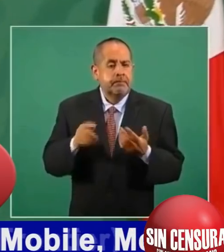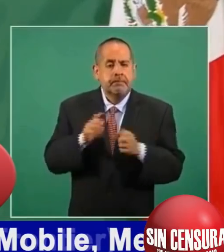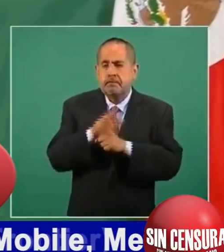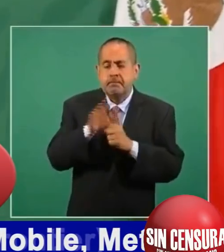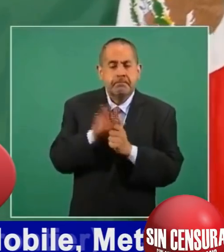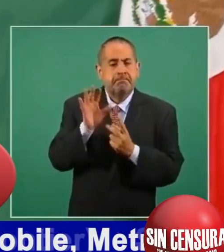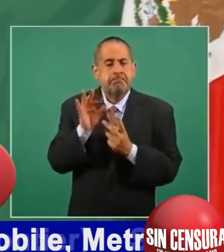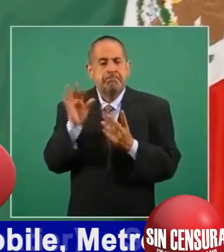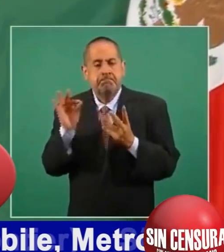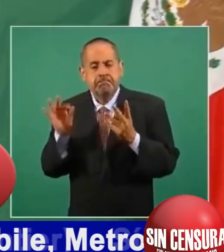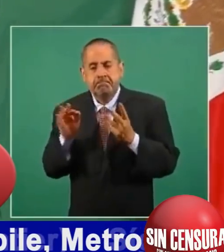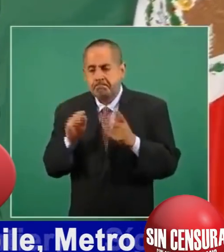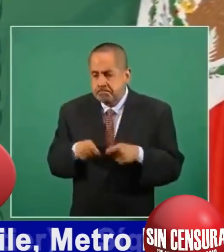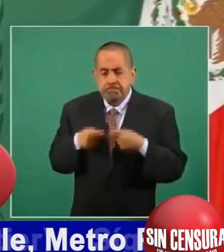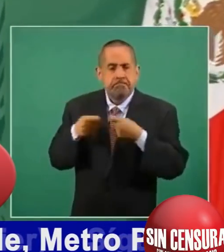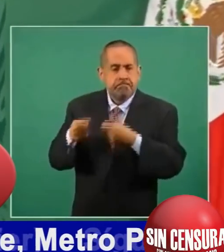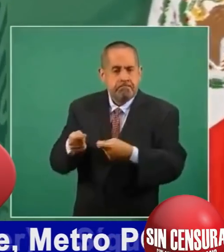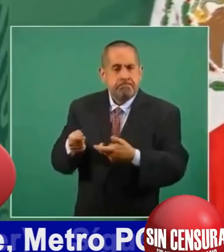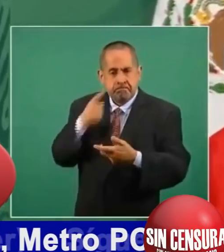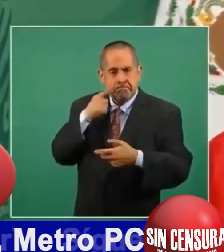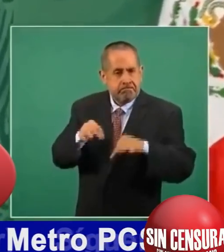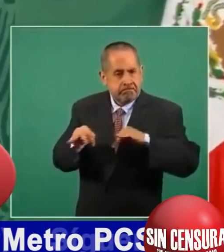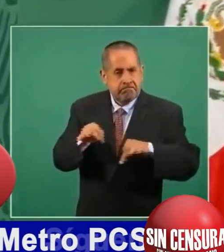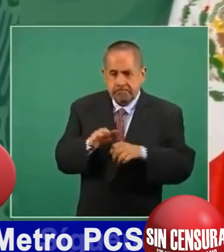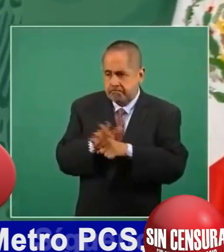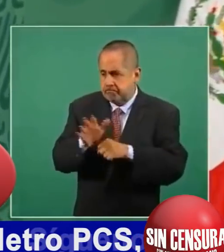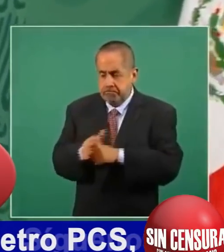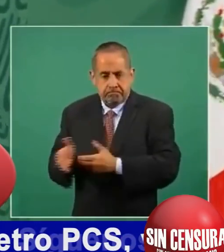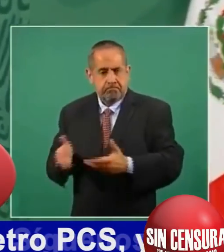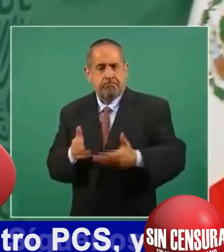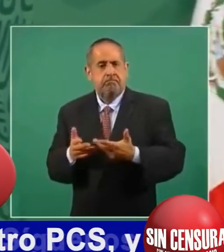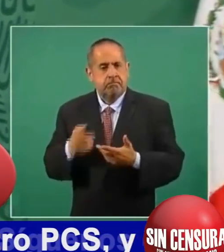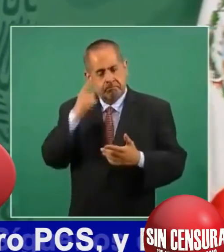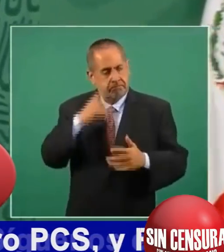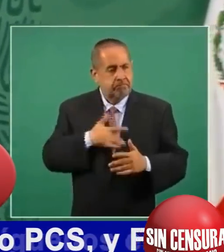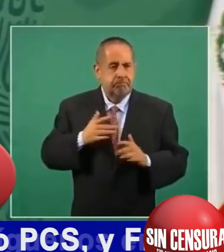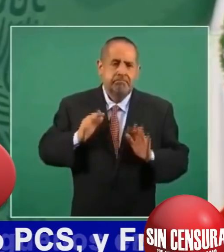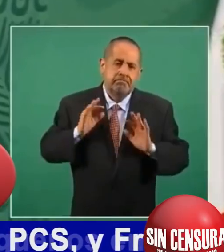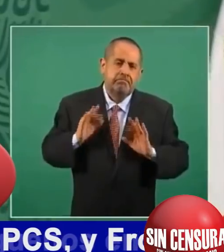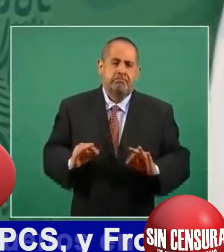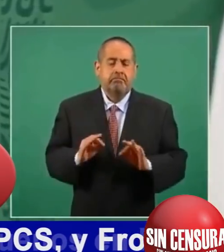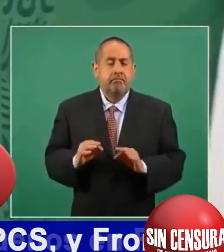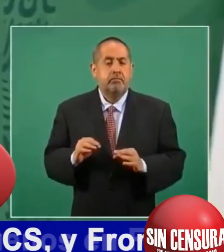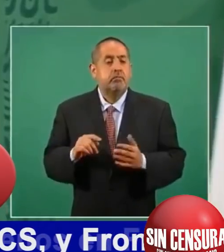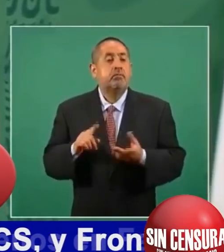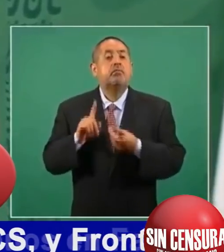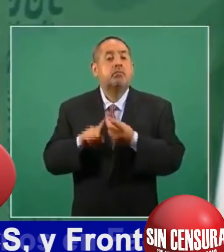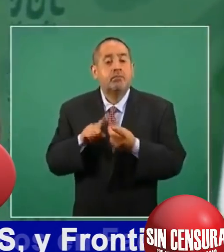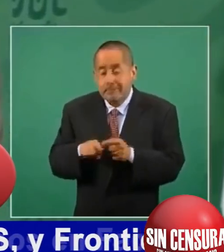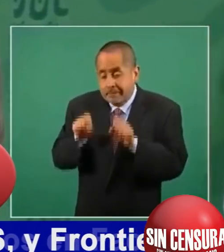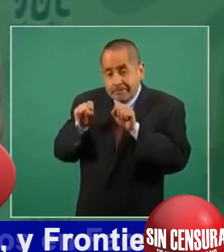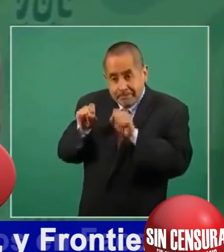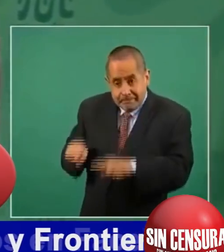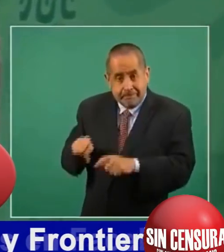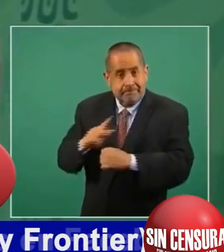opciones alternativas de trabajo y bienestar en los lugares de origen